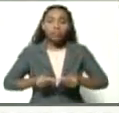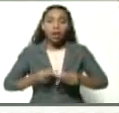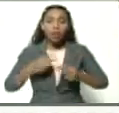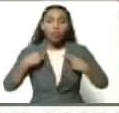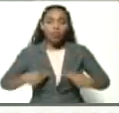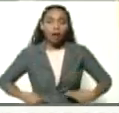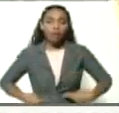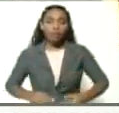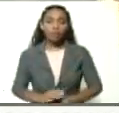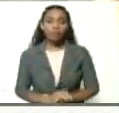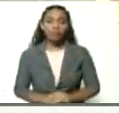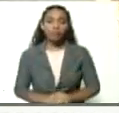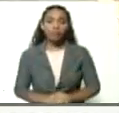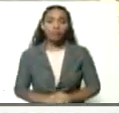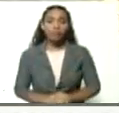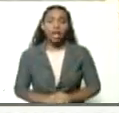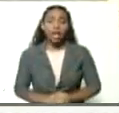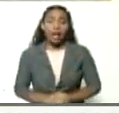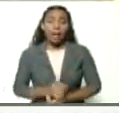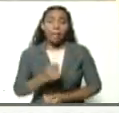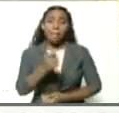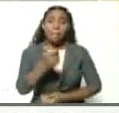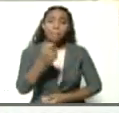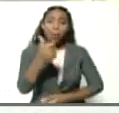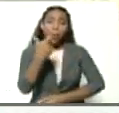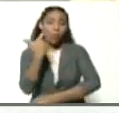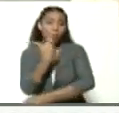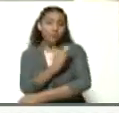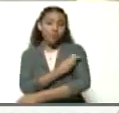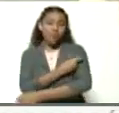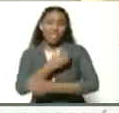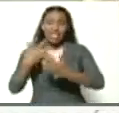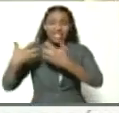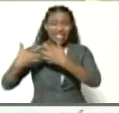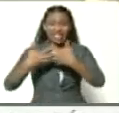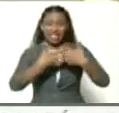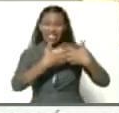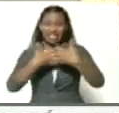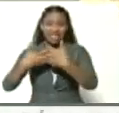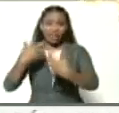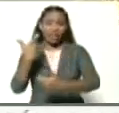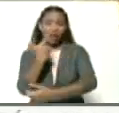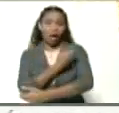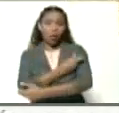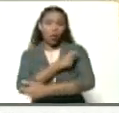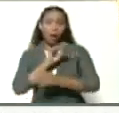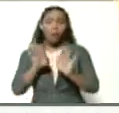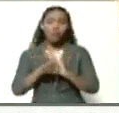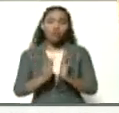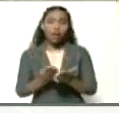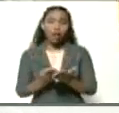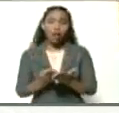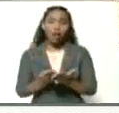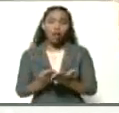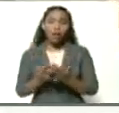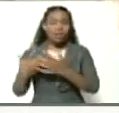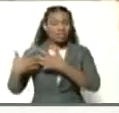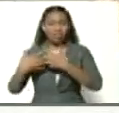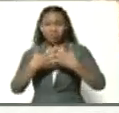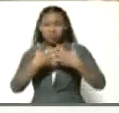humanidad. Hay una escasez de vacunas y hay una guerra de vacunas en el mundo. Una